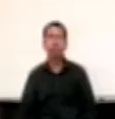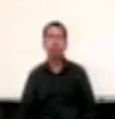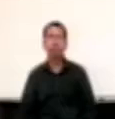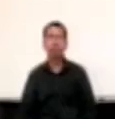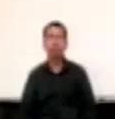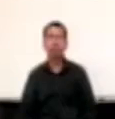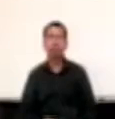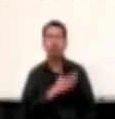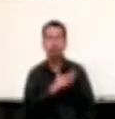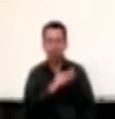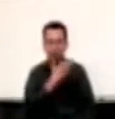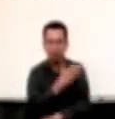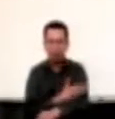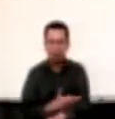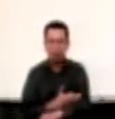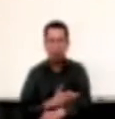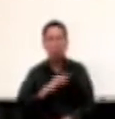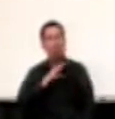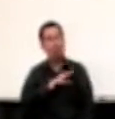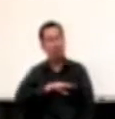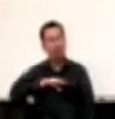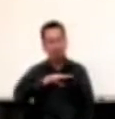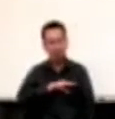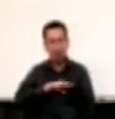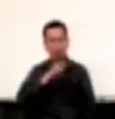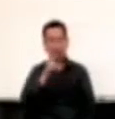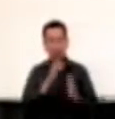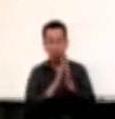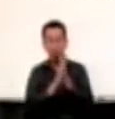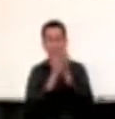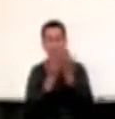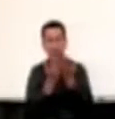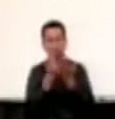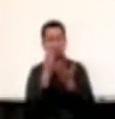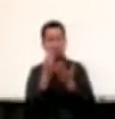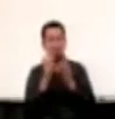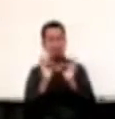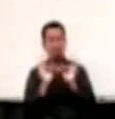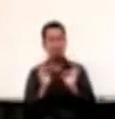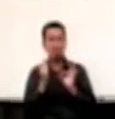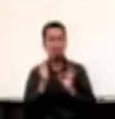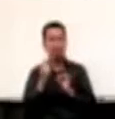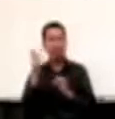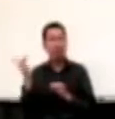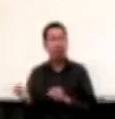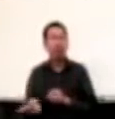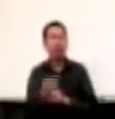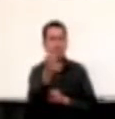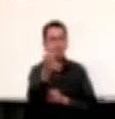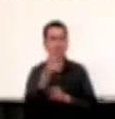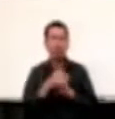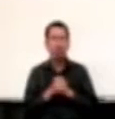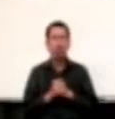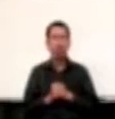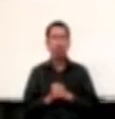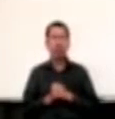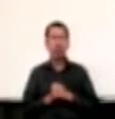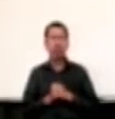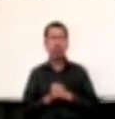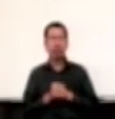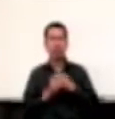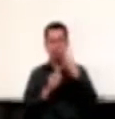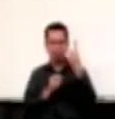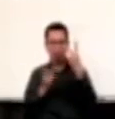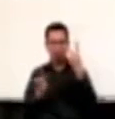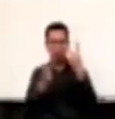por favor. Buenas tardes, muchas felicidades por el libro. Y la pregunta quizás sea en dos. Y la primera